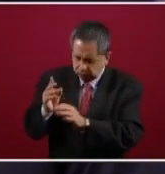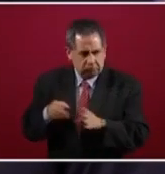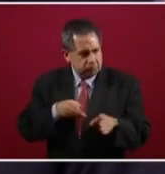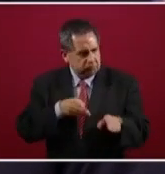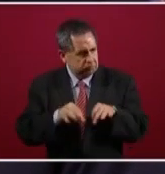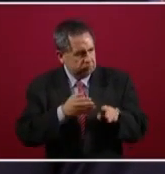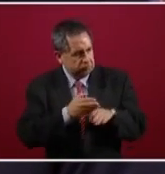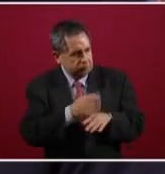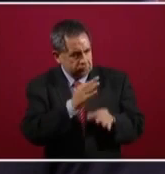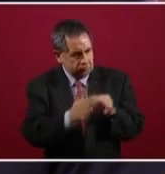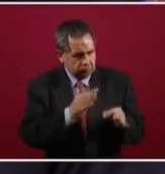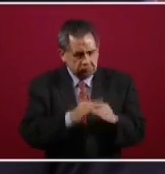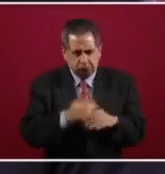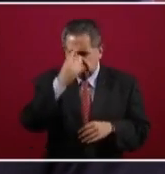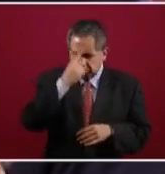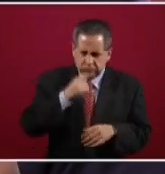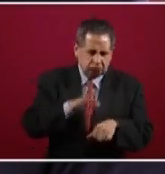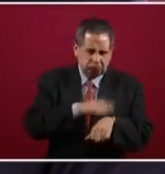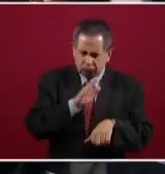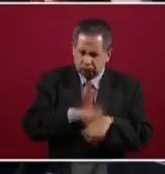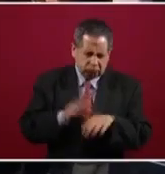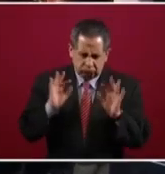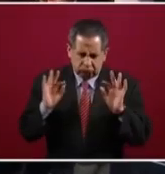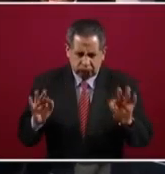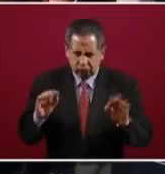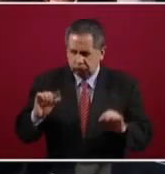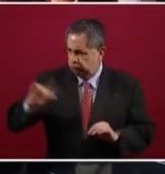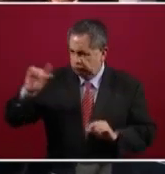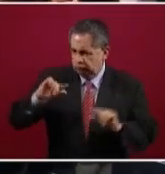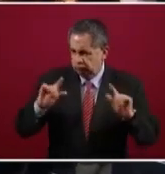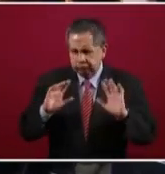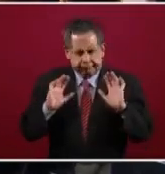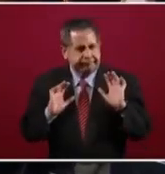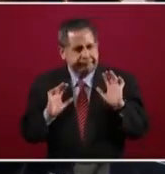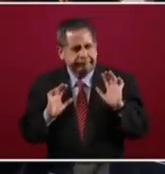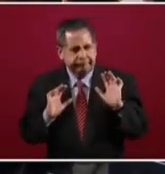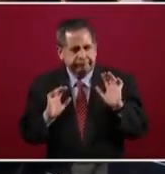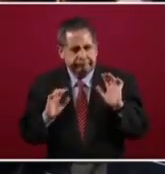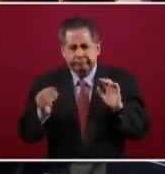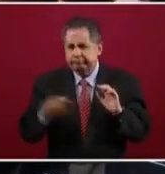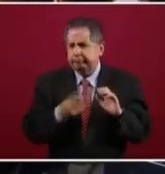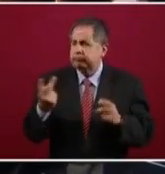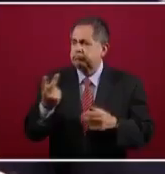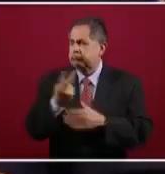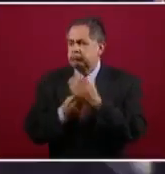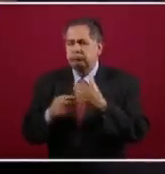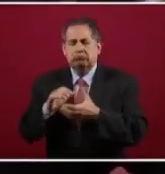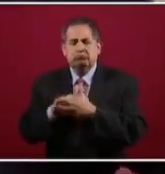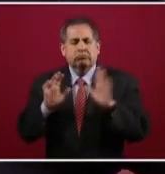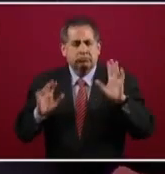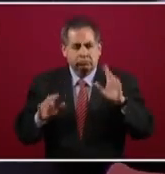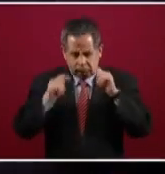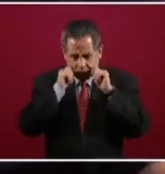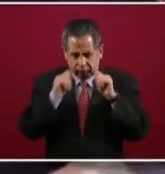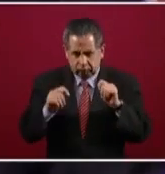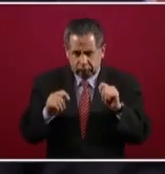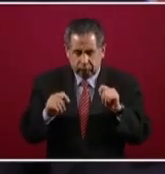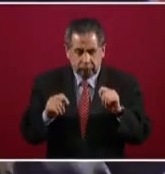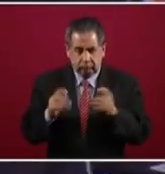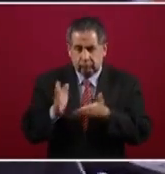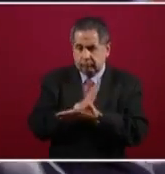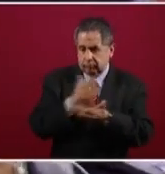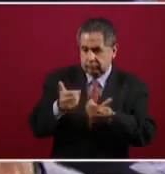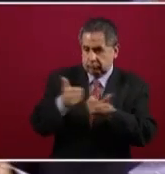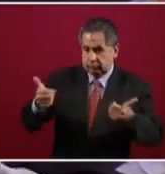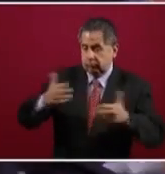cumplen con el perfil y son profesionales, aunque sean pareja, que no estén en la misma área.